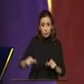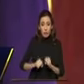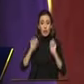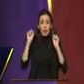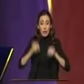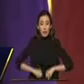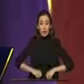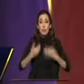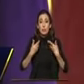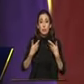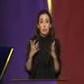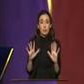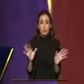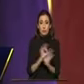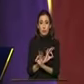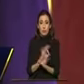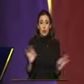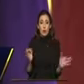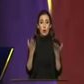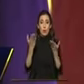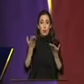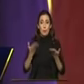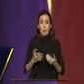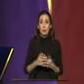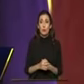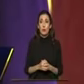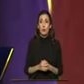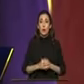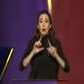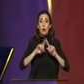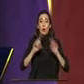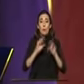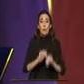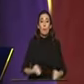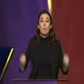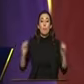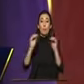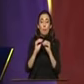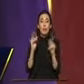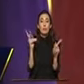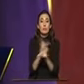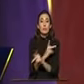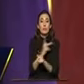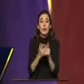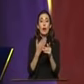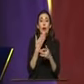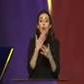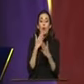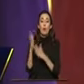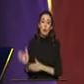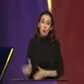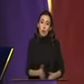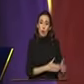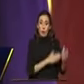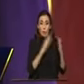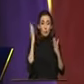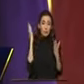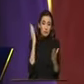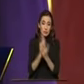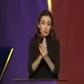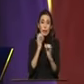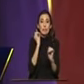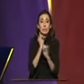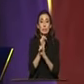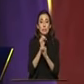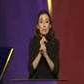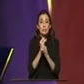no hemos desmayado un momento en ello. Pero más grave que la corrupción es la impunidad, porque aniquila la confianza en